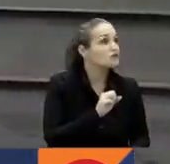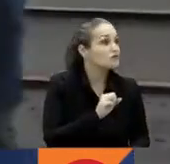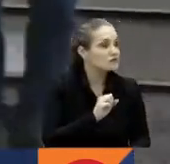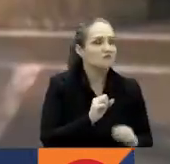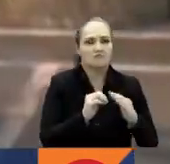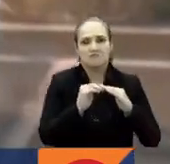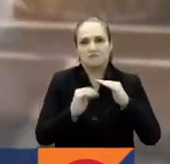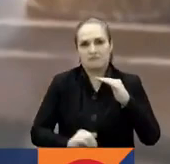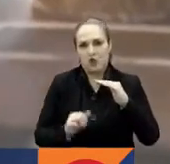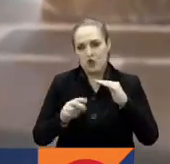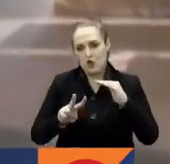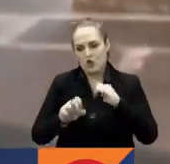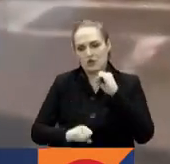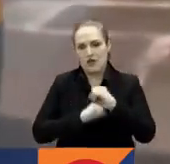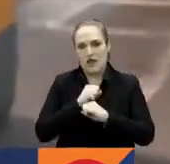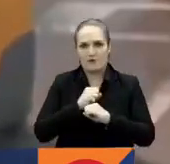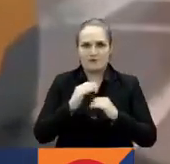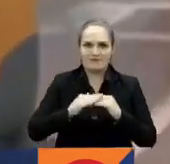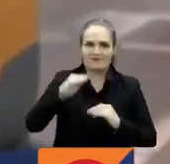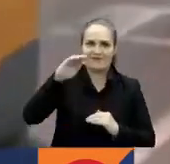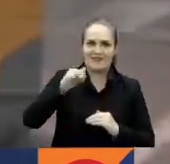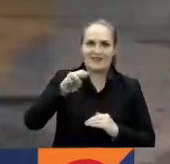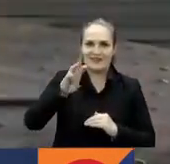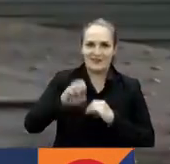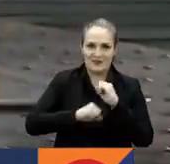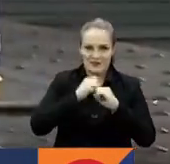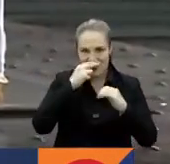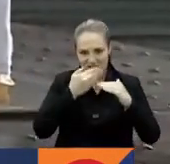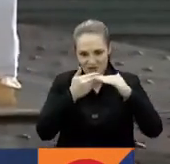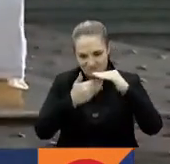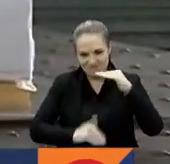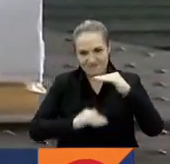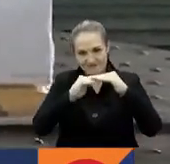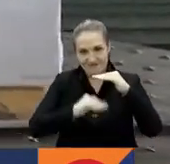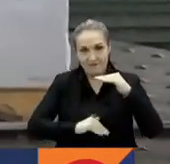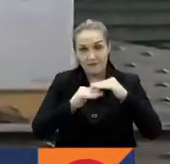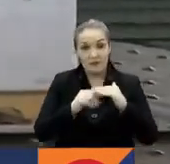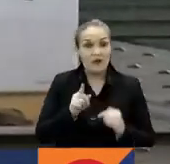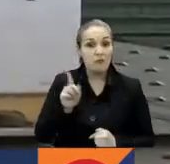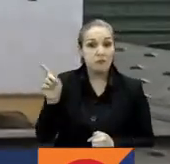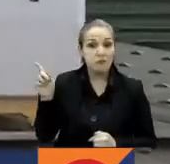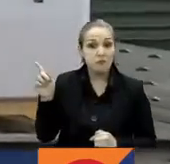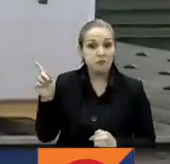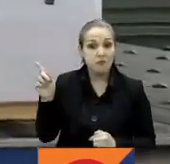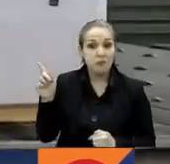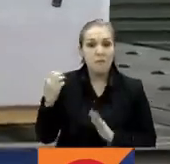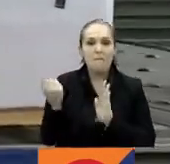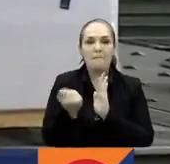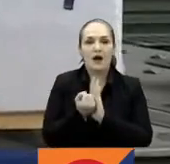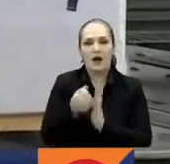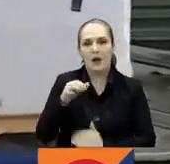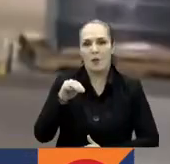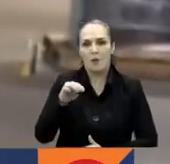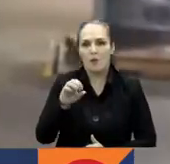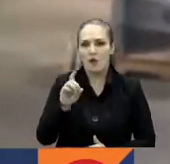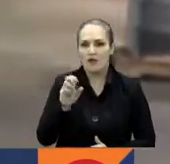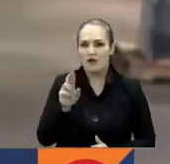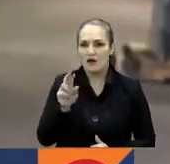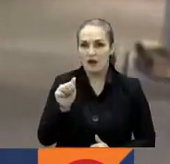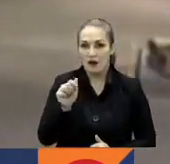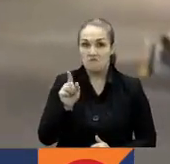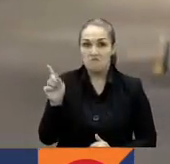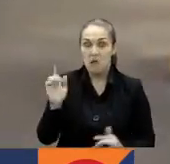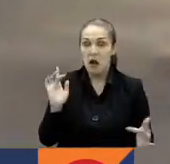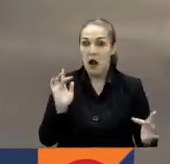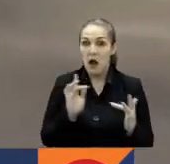a personas en este rango de edad. Recordemos que las vacunas que arribaron hoy al país son de la farmacéutica Moderna y si se avala su